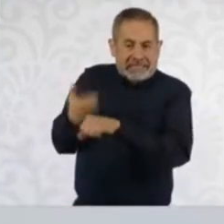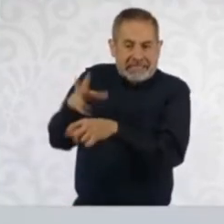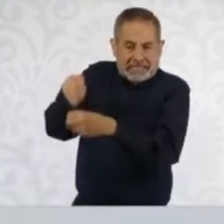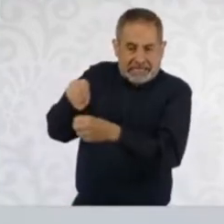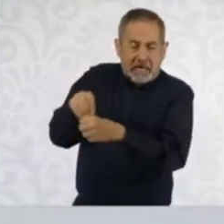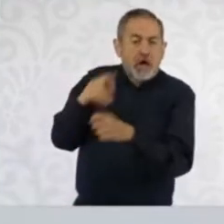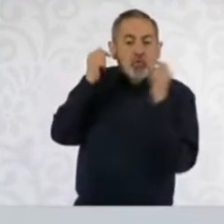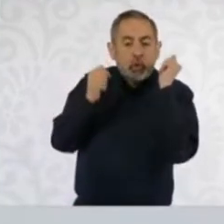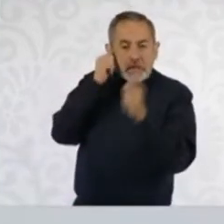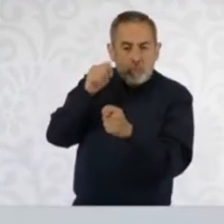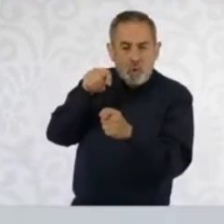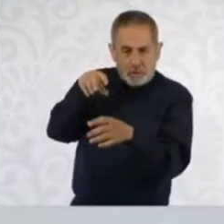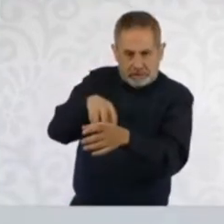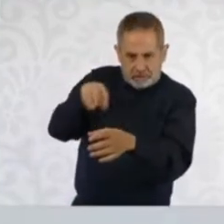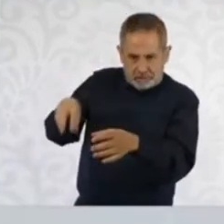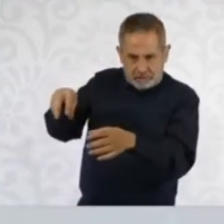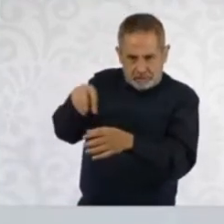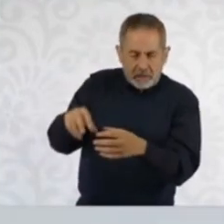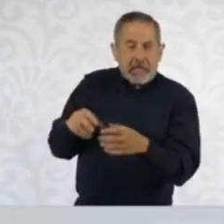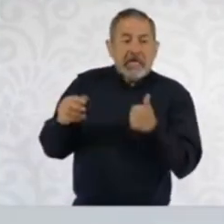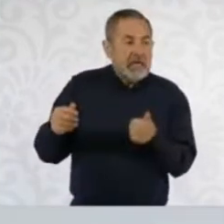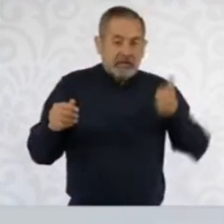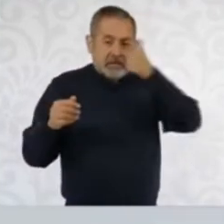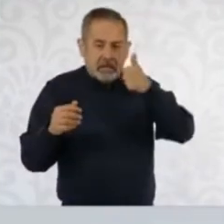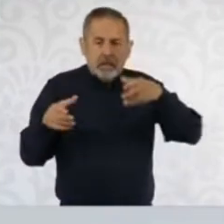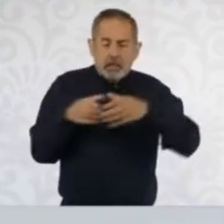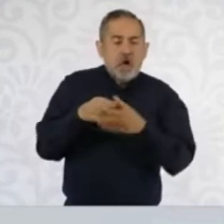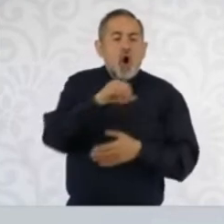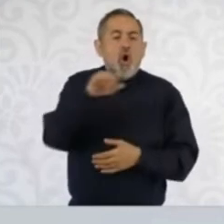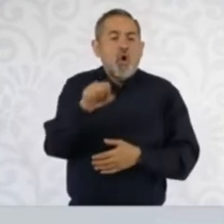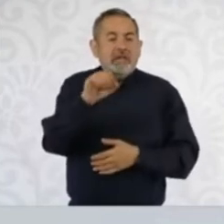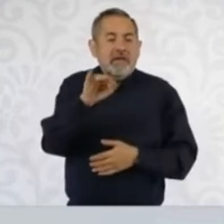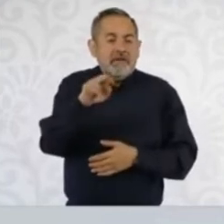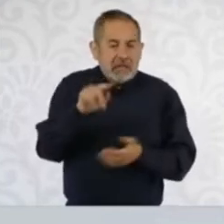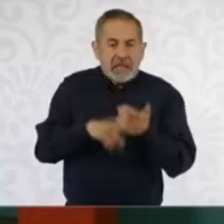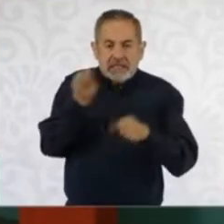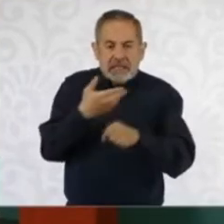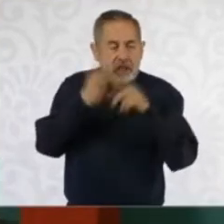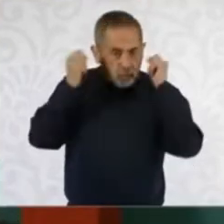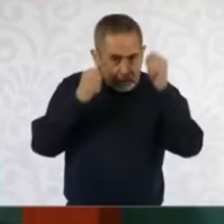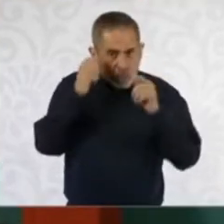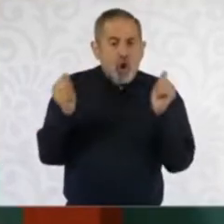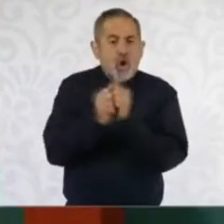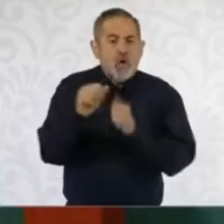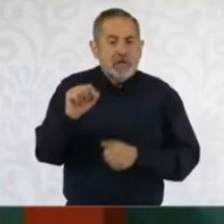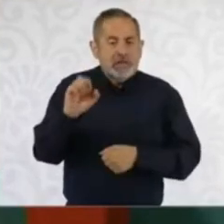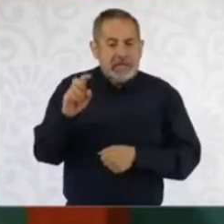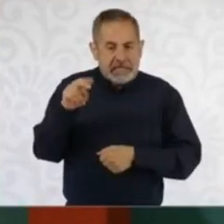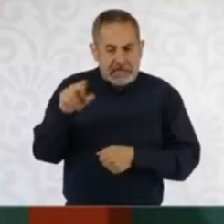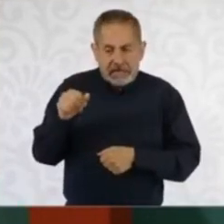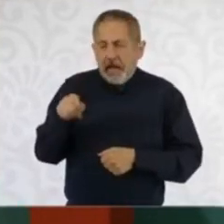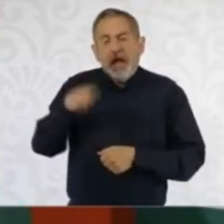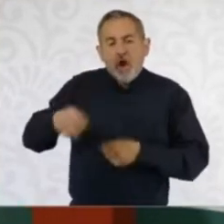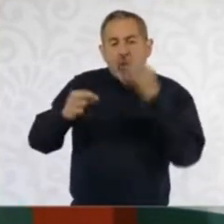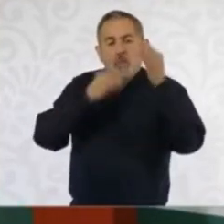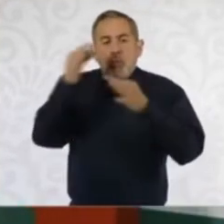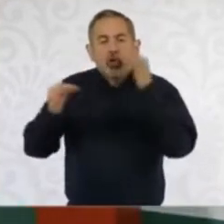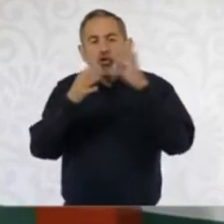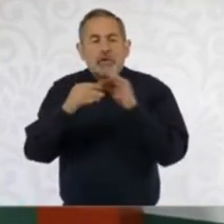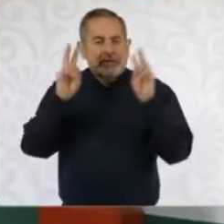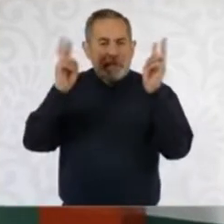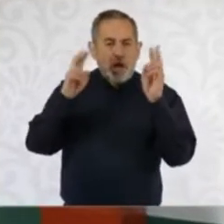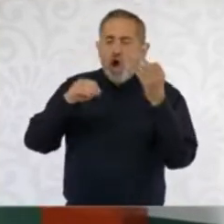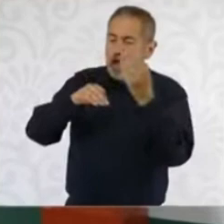y turismo con Josefina, la Secretaría de Turismo y la Sedena, pues haya una promoción de todos